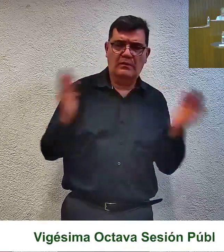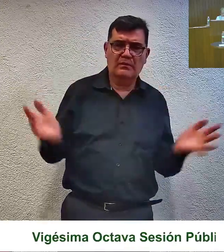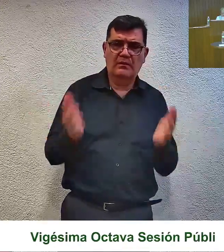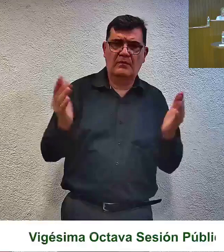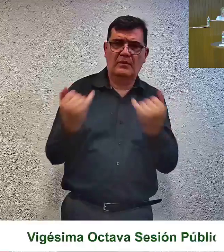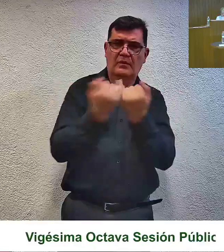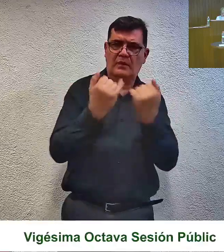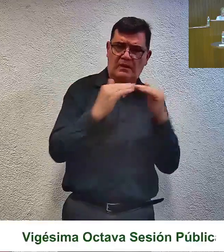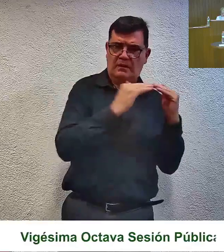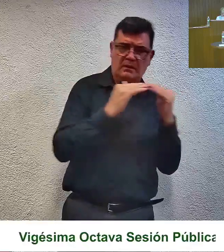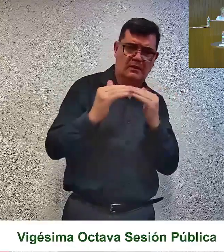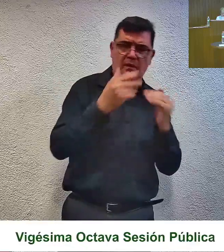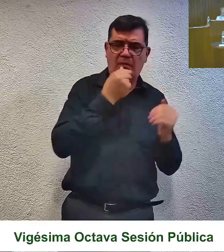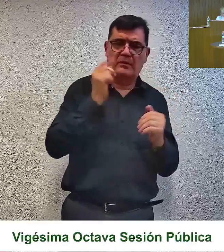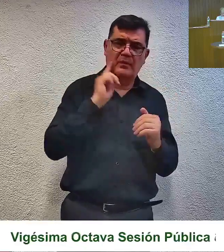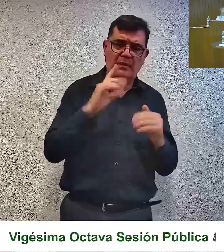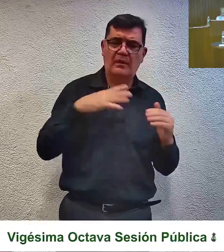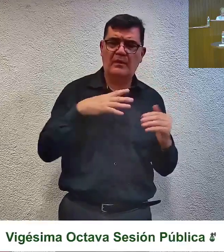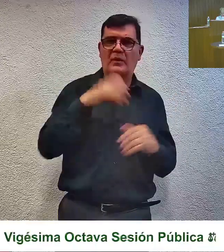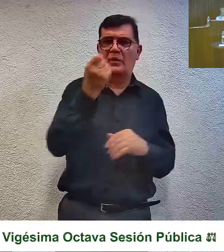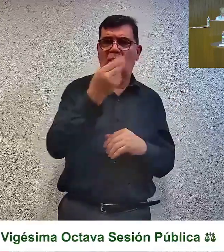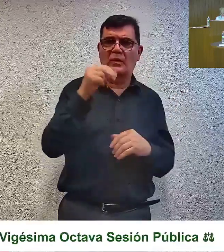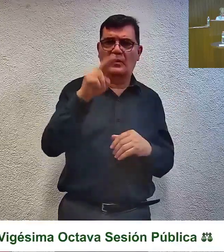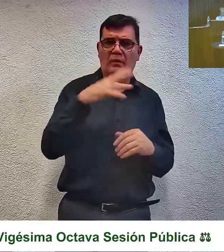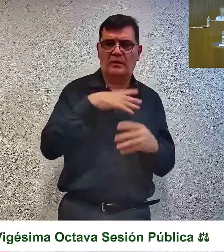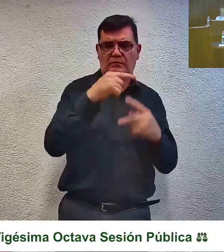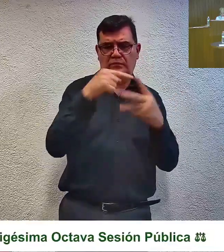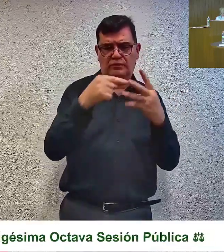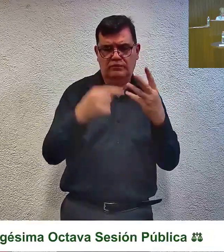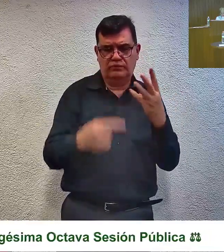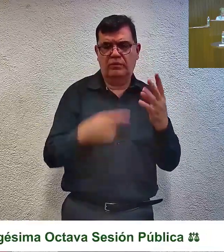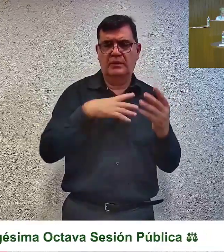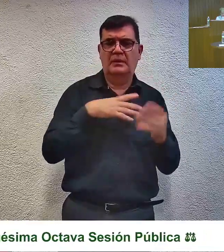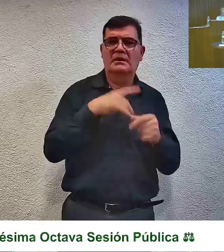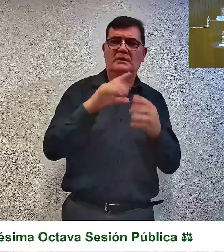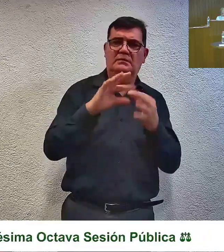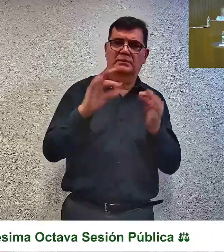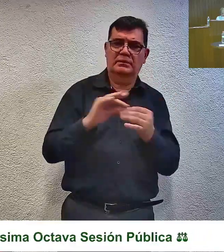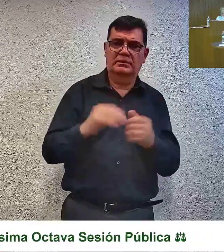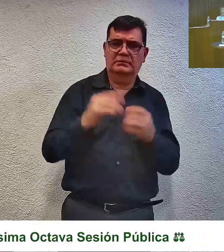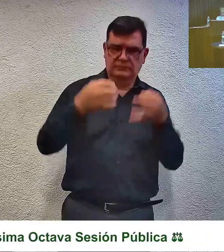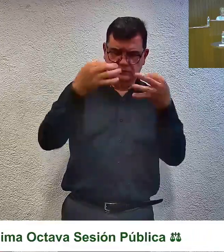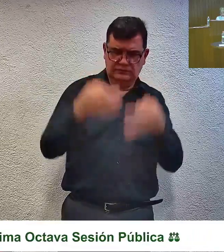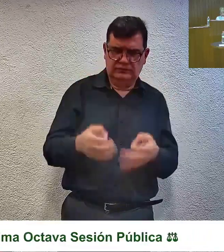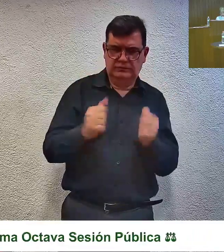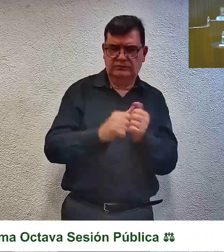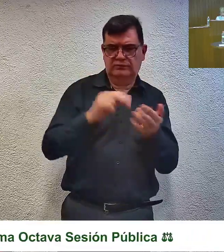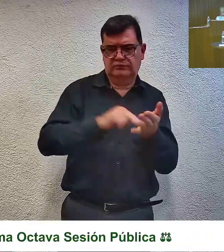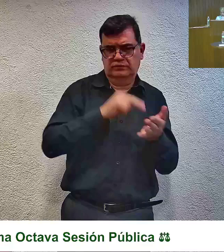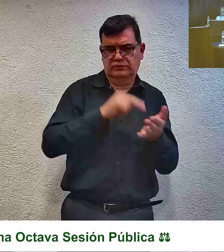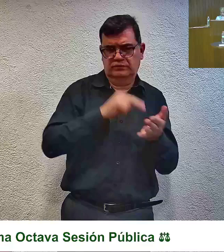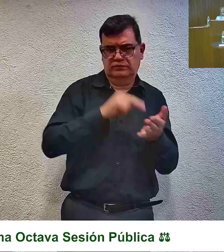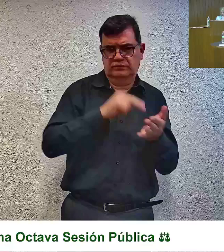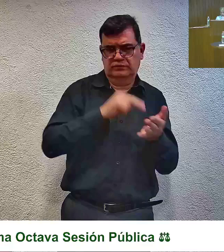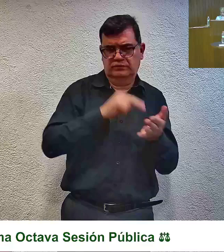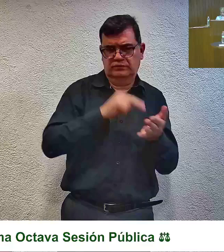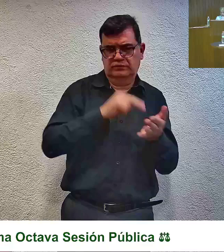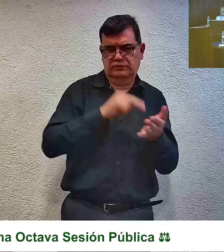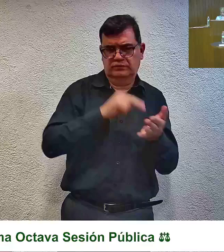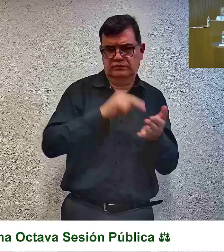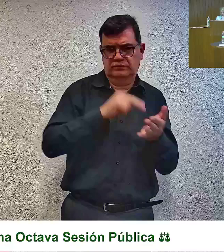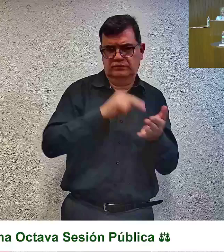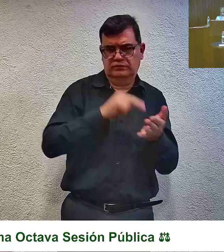igualdad de género en el sistema de la ONU, documental cuya autenticidad fue corroborada por la ponencia